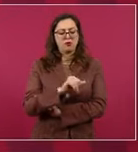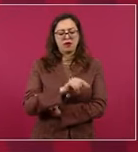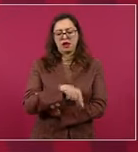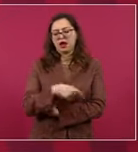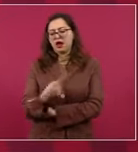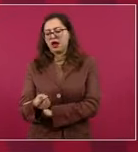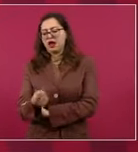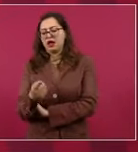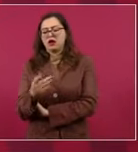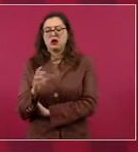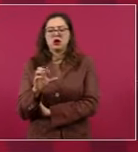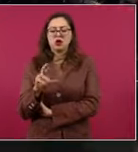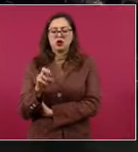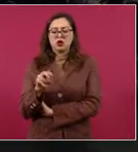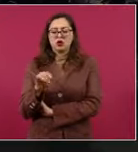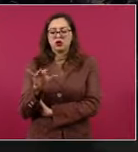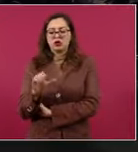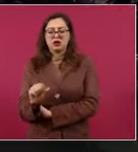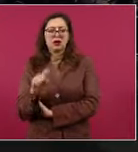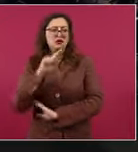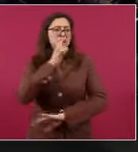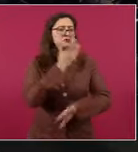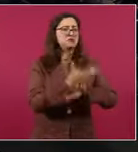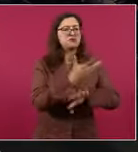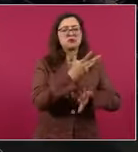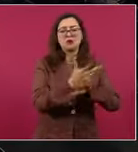el Washington Post o el New York Times,